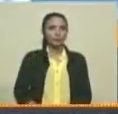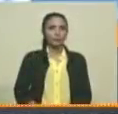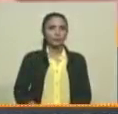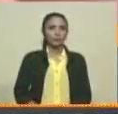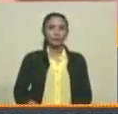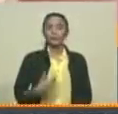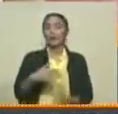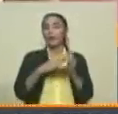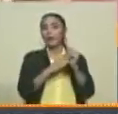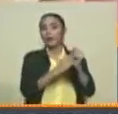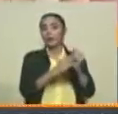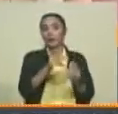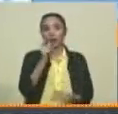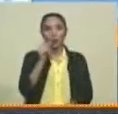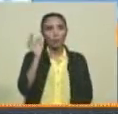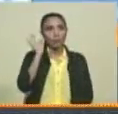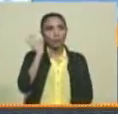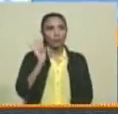las lideresas.